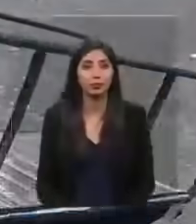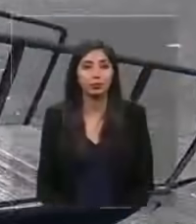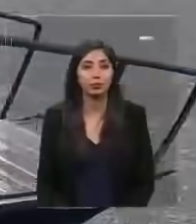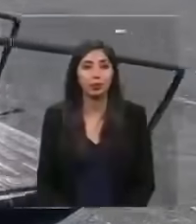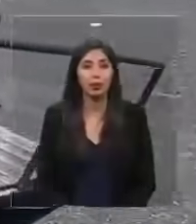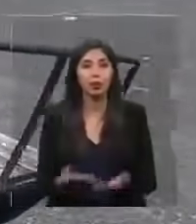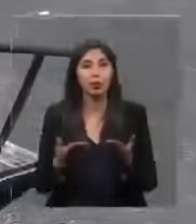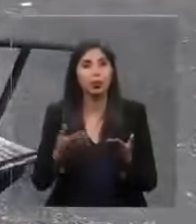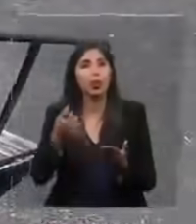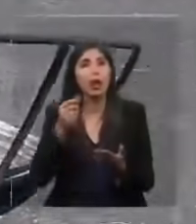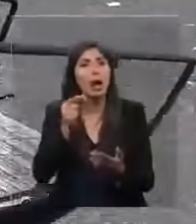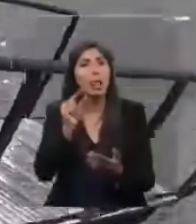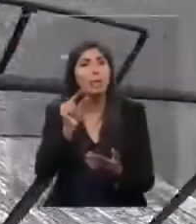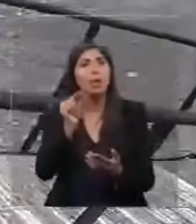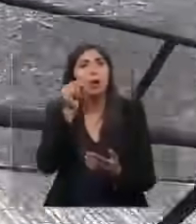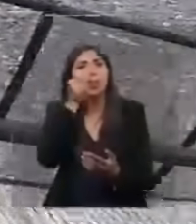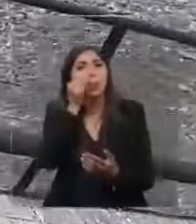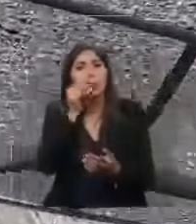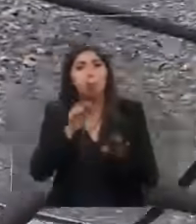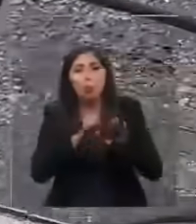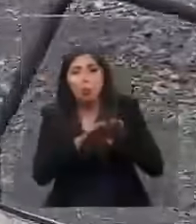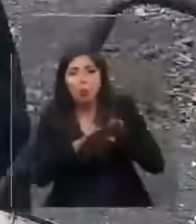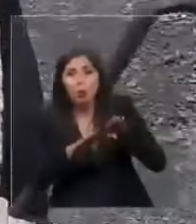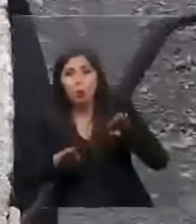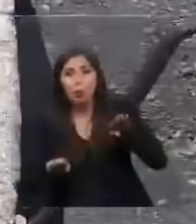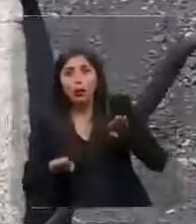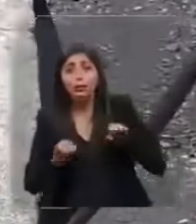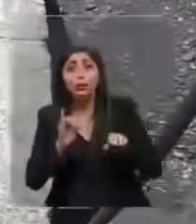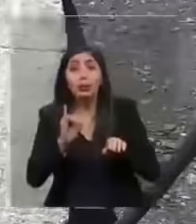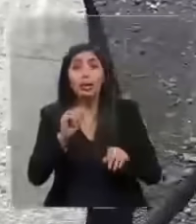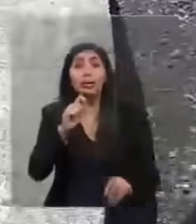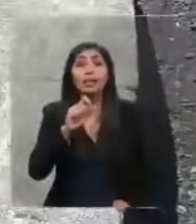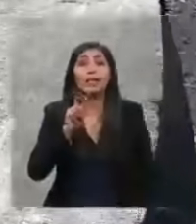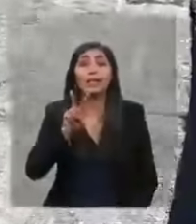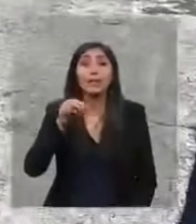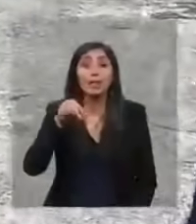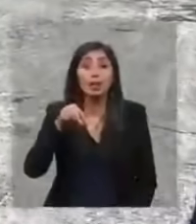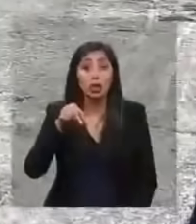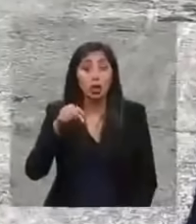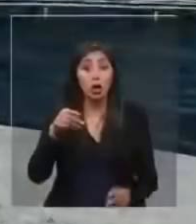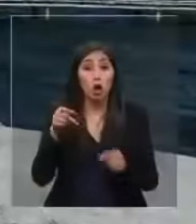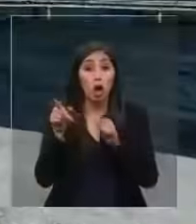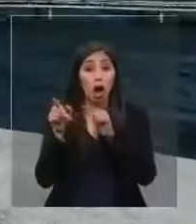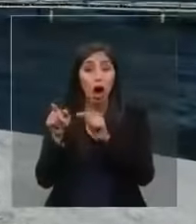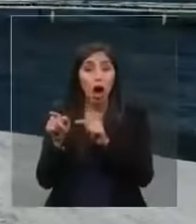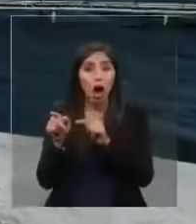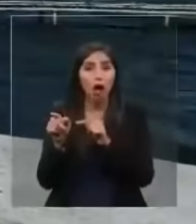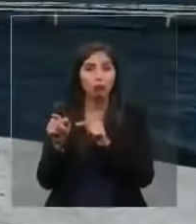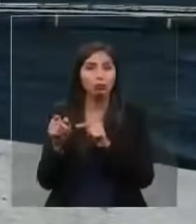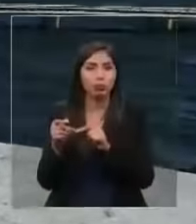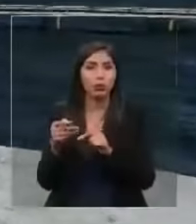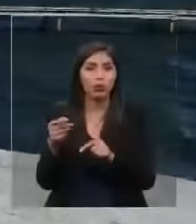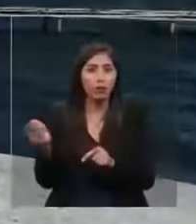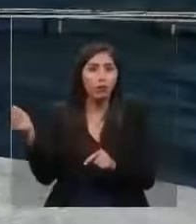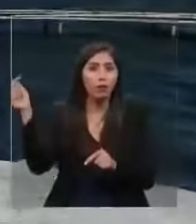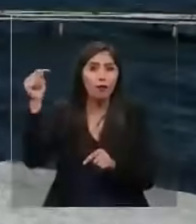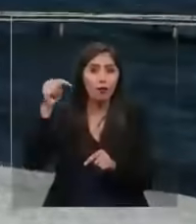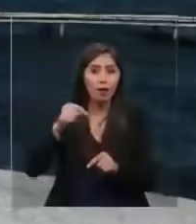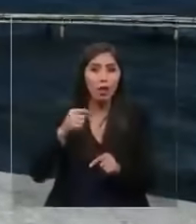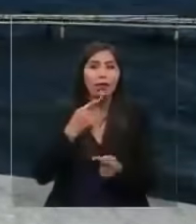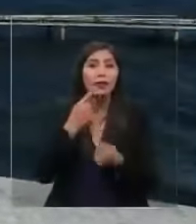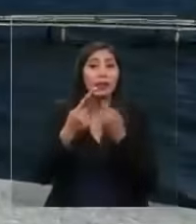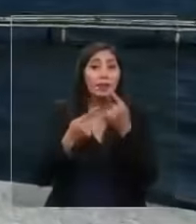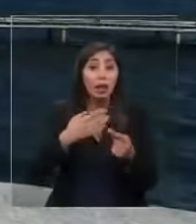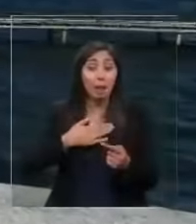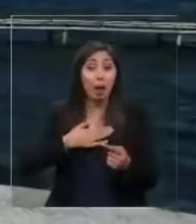Usted me dice que esto lo pusieron hace poco. Cuando vino Chilevisión la otra semana. Un par de días atrás. Un par de días atrás en una